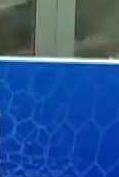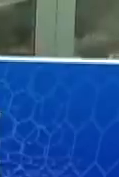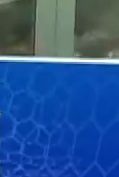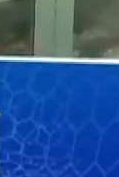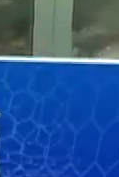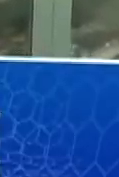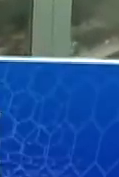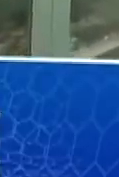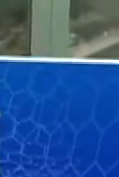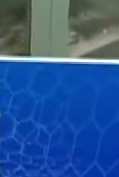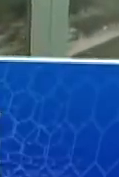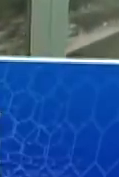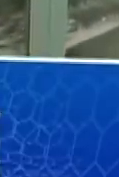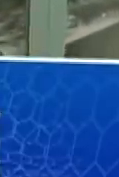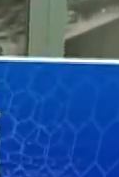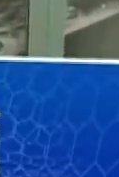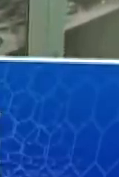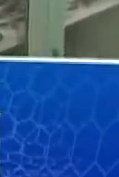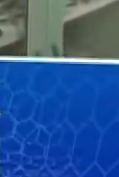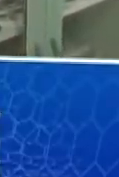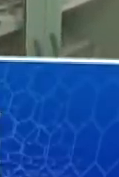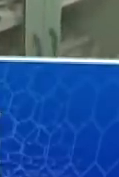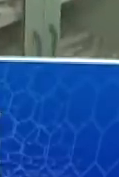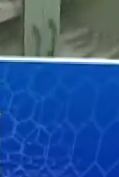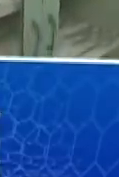En un tránsito